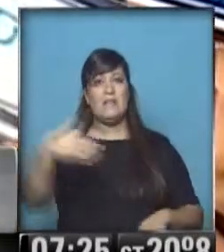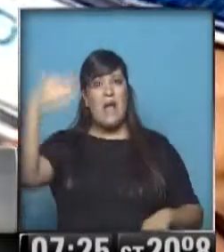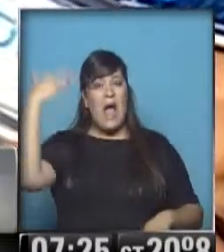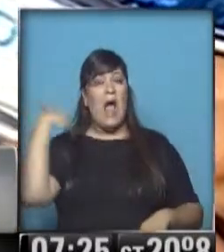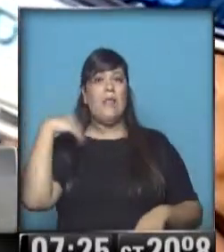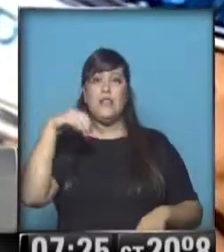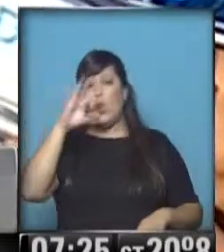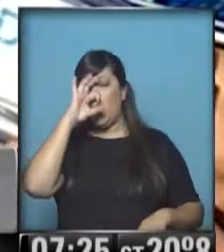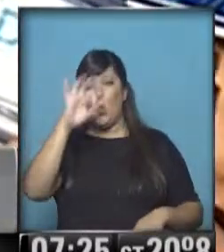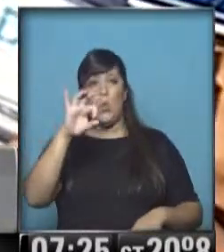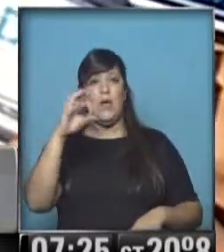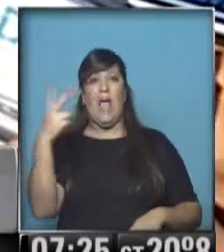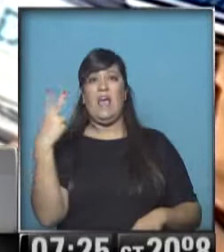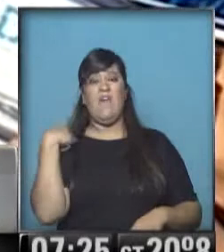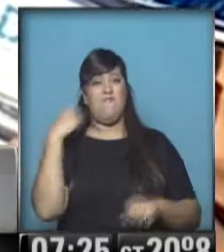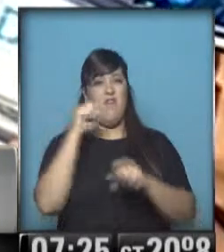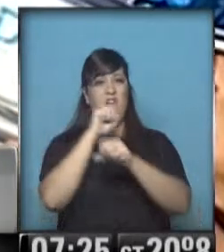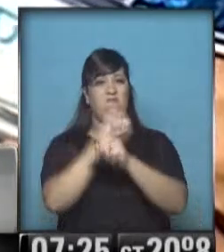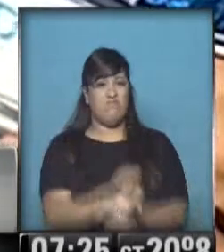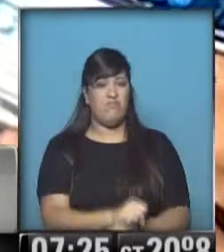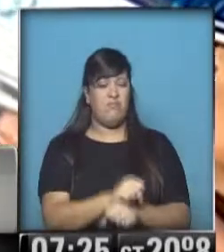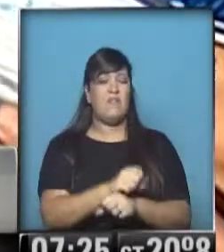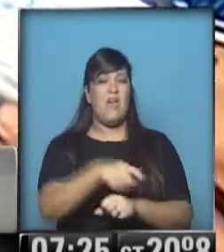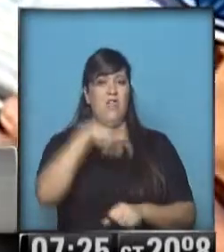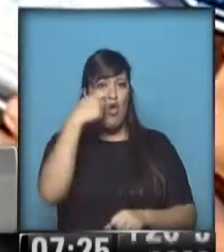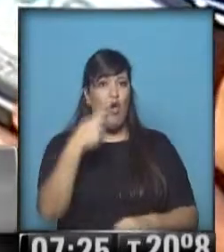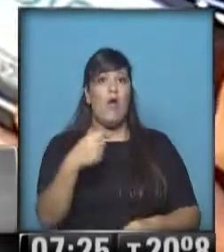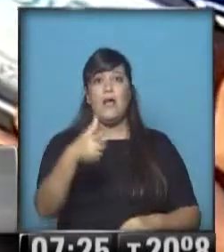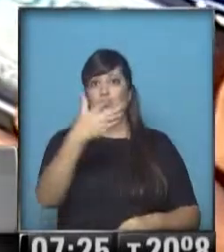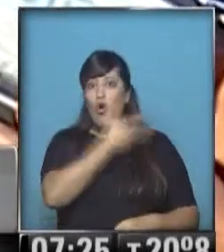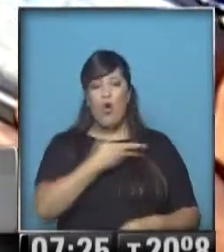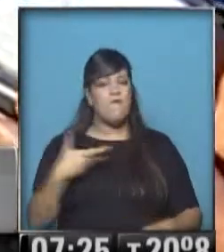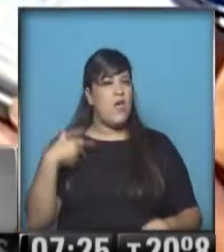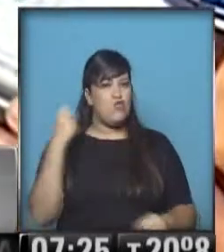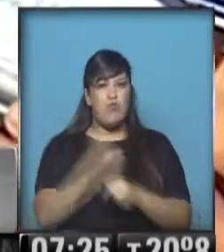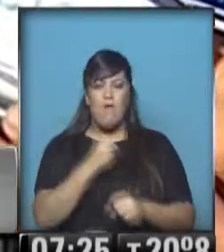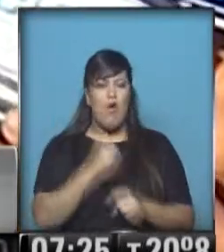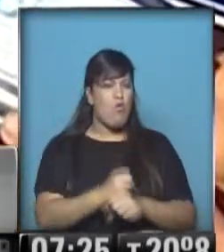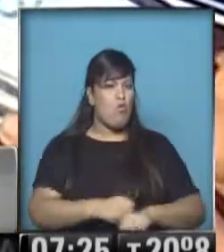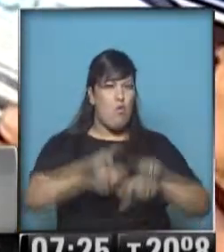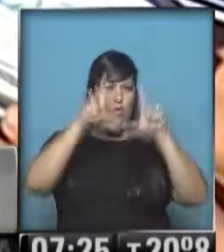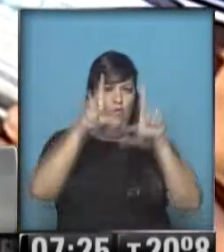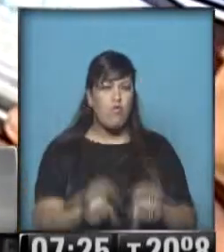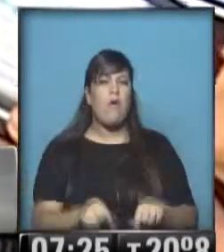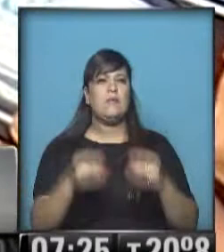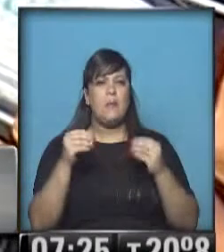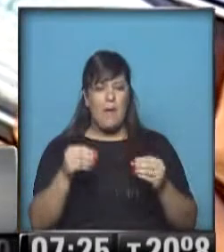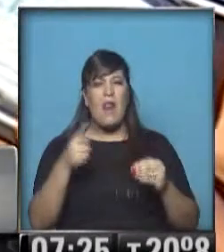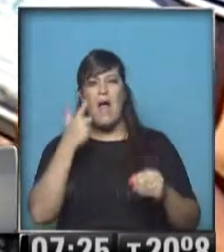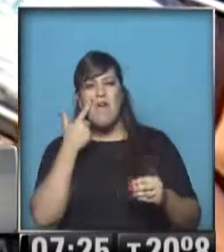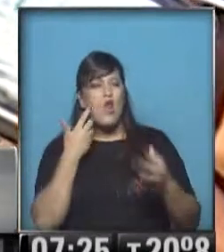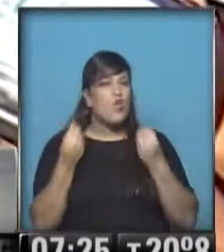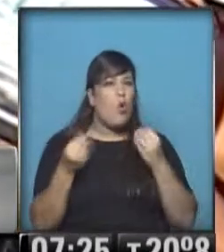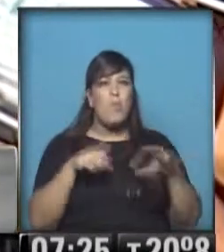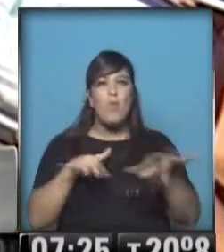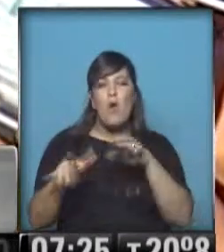jefes narcos. Nuestro gobierno comenzó a trabajar fuertemente con inteligencia criminal, determinar los movimientos